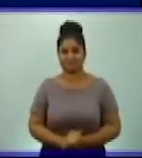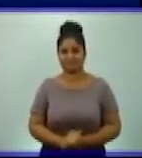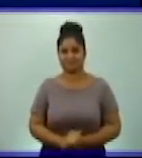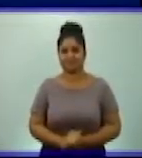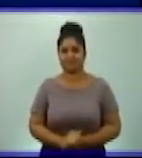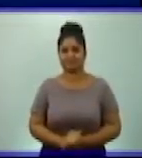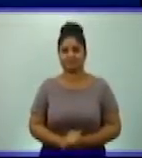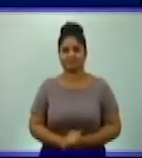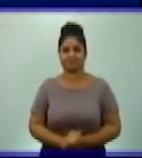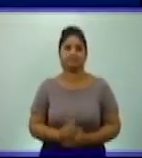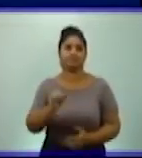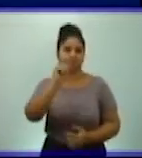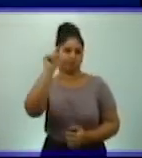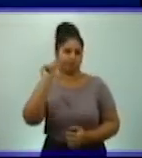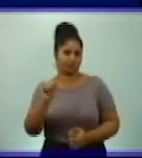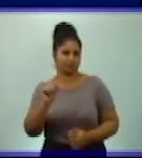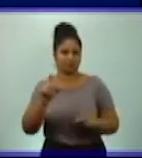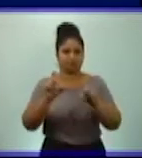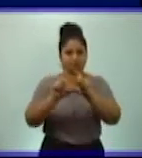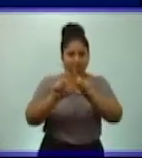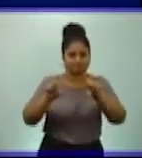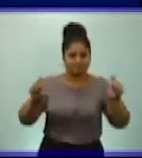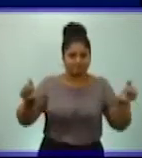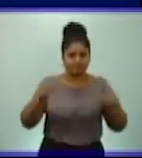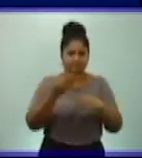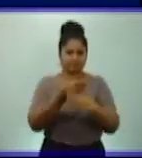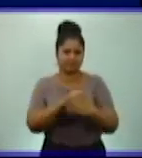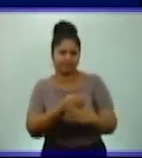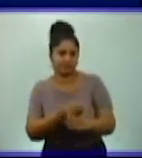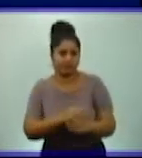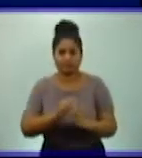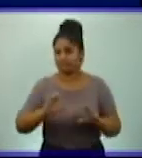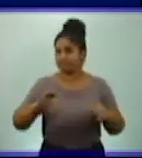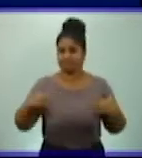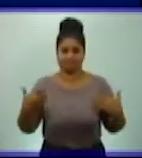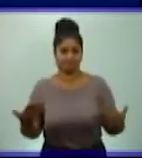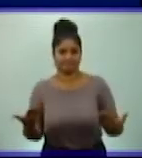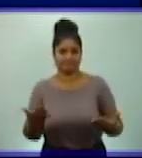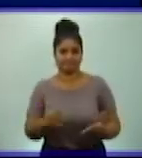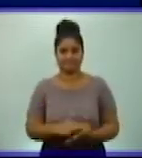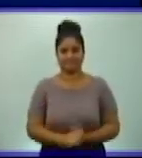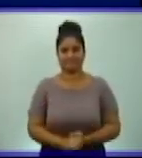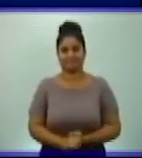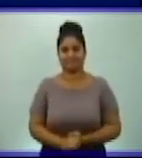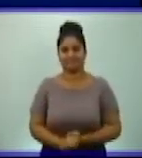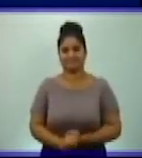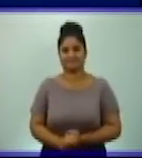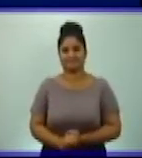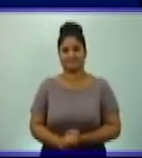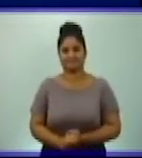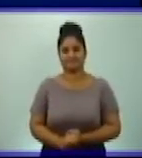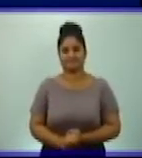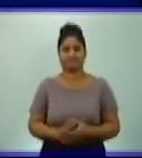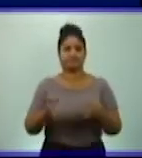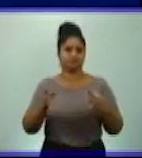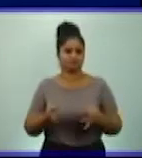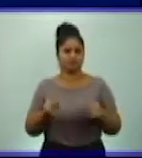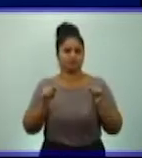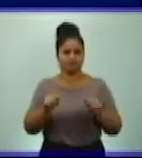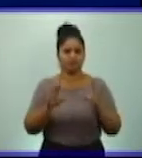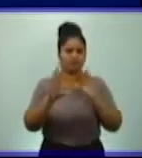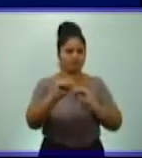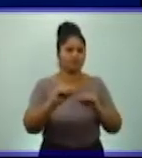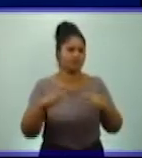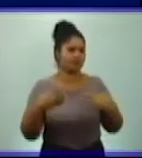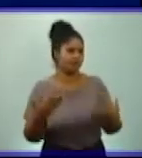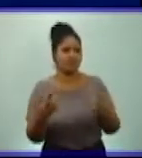esencia de esta primera estrofa? Fíjense que ella le está planteando la necesidad de la unión con